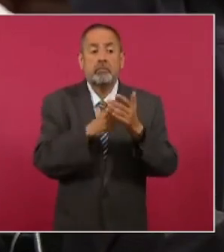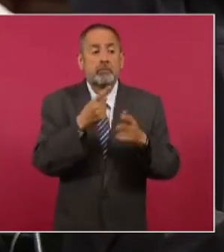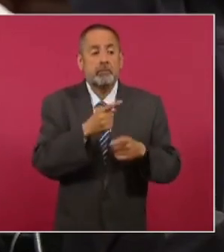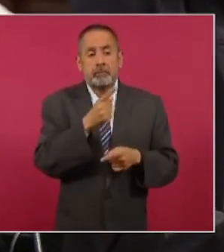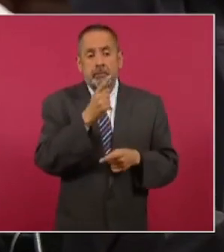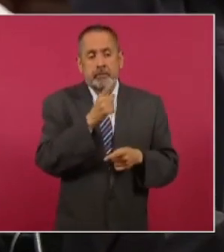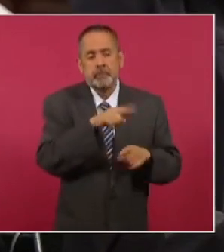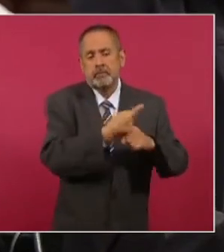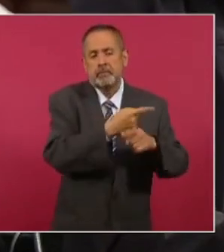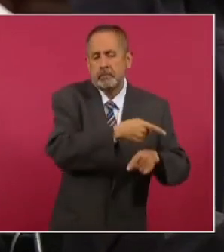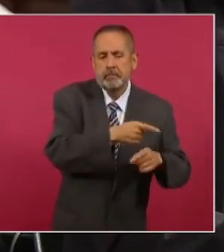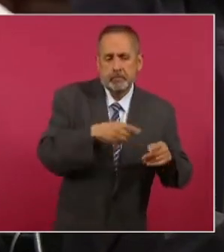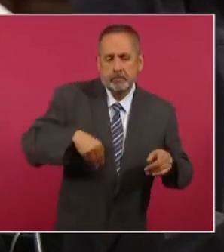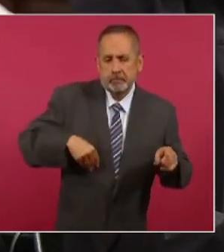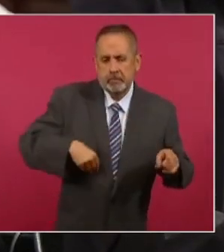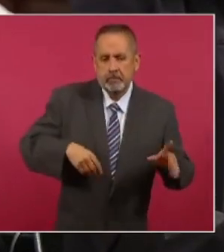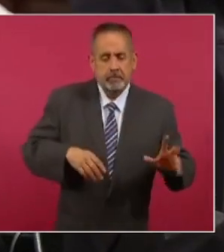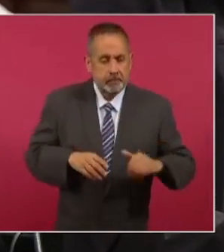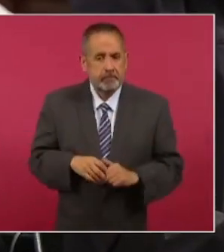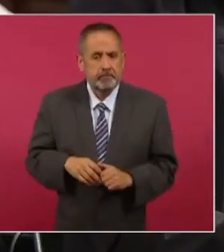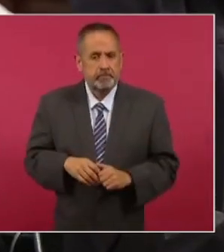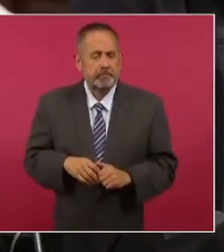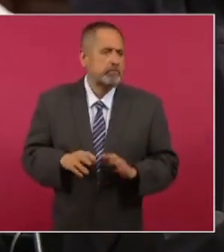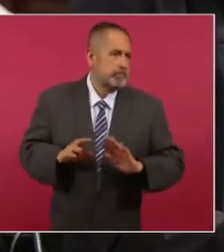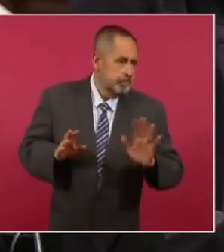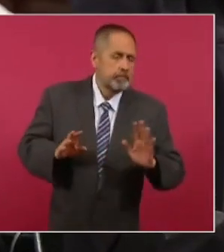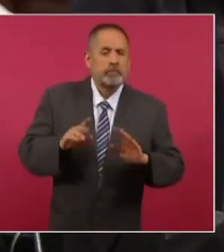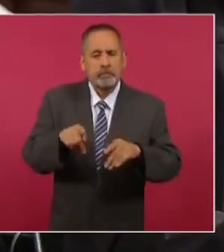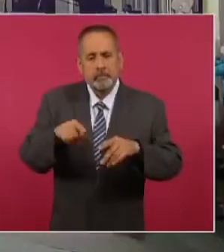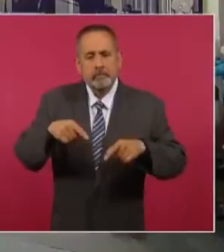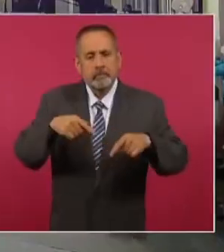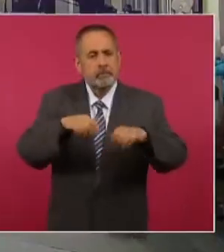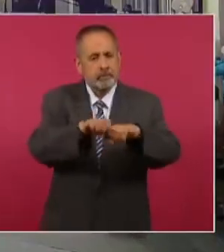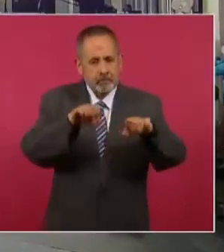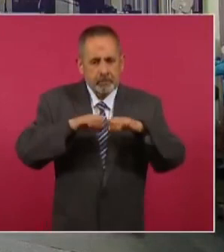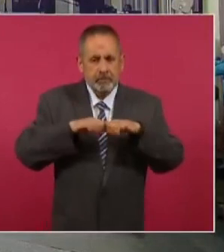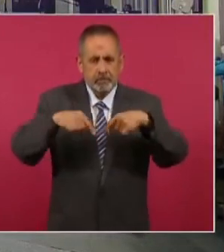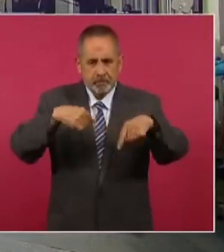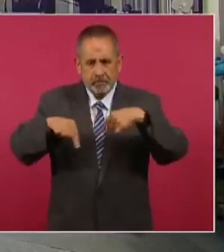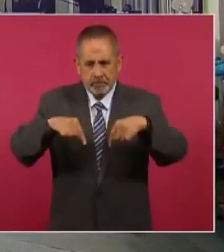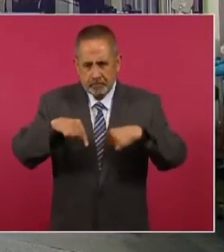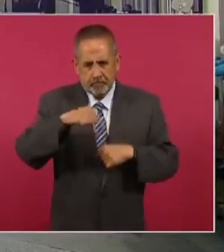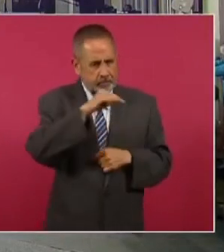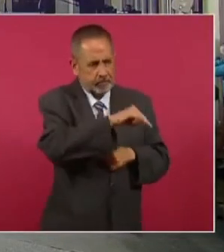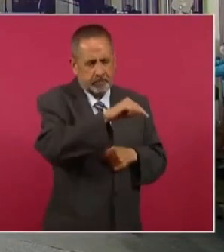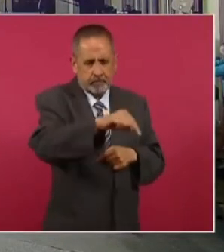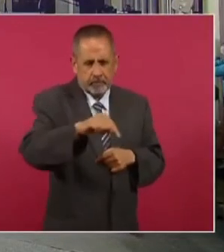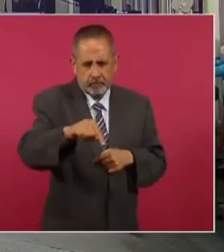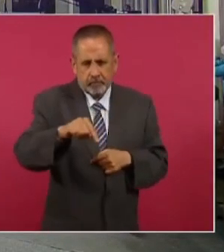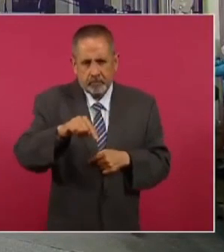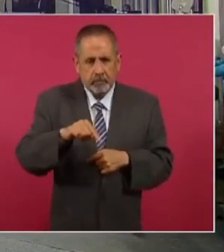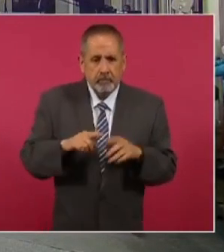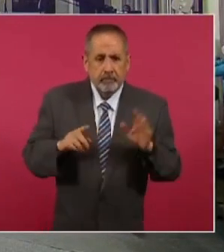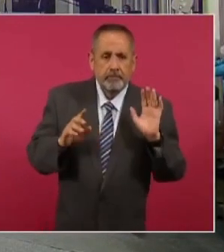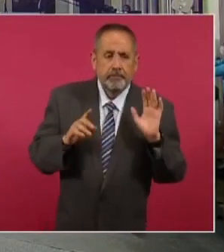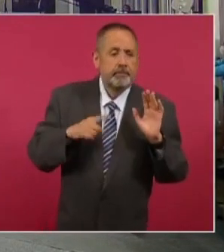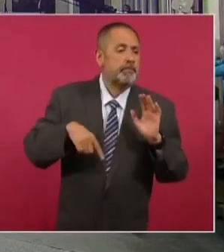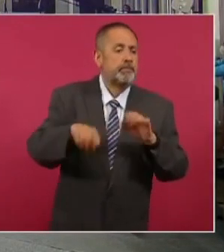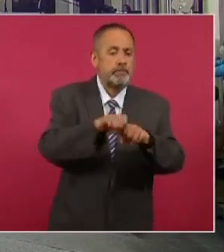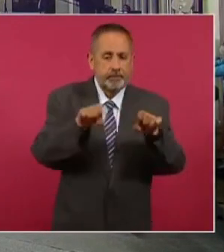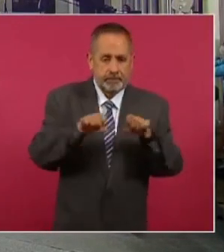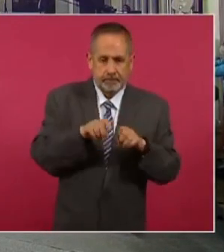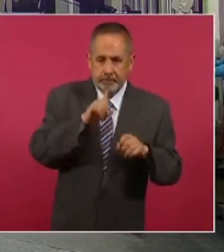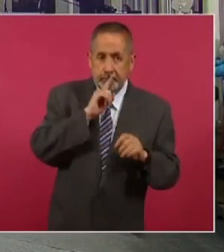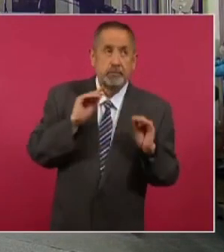de fútbol las universidades a las que pertenecen estos jugadores han hecho mutis en ese sentido